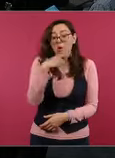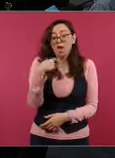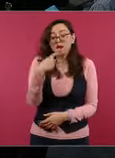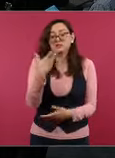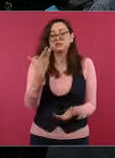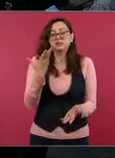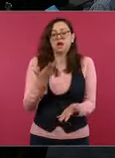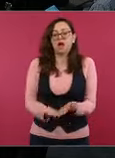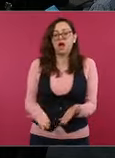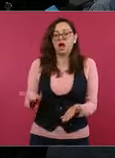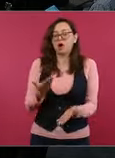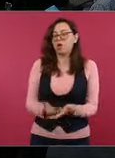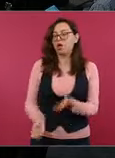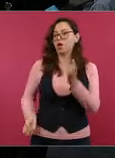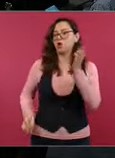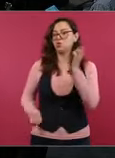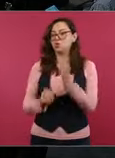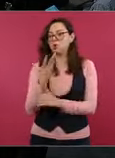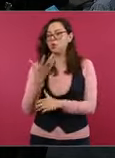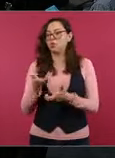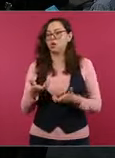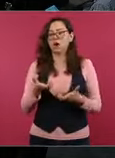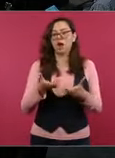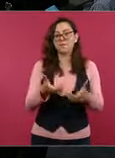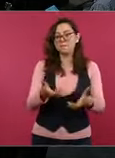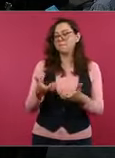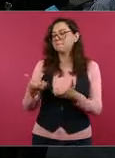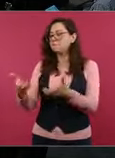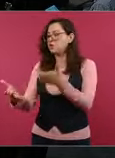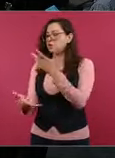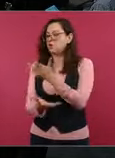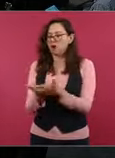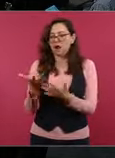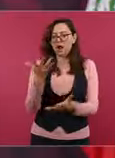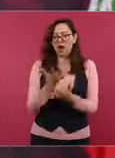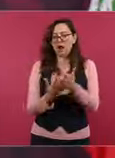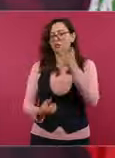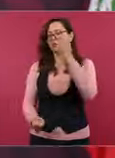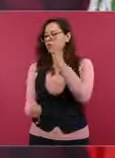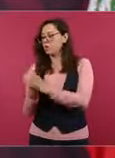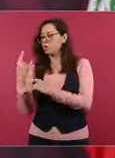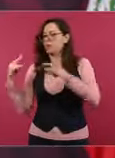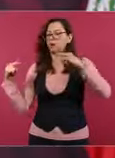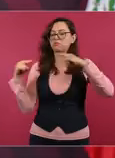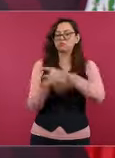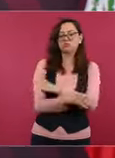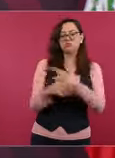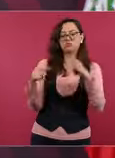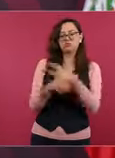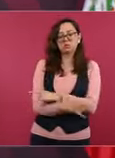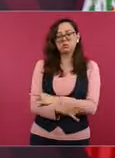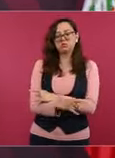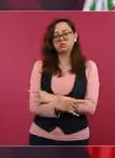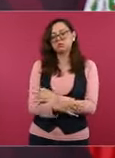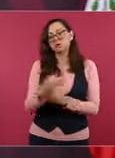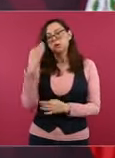y ahora con los caminos artesanales y con esta carretera,